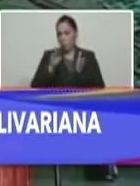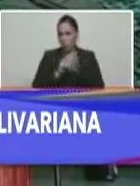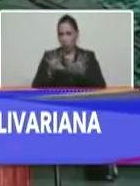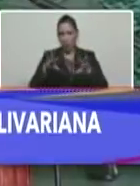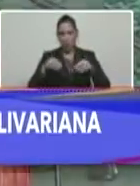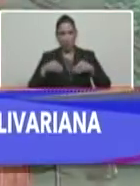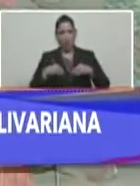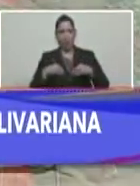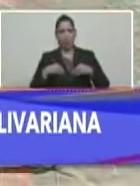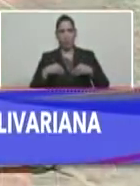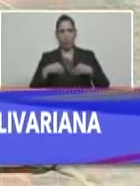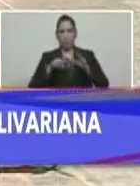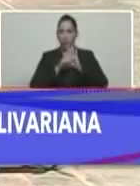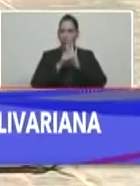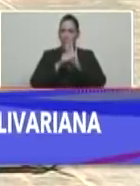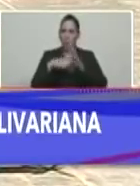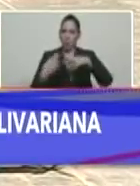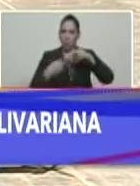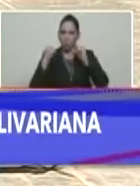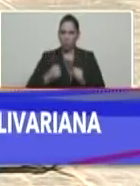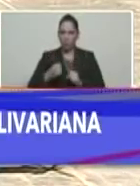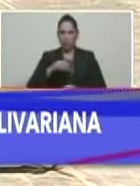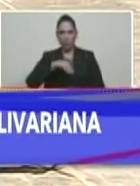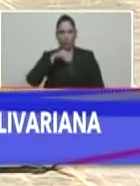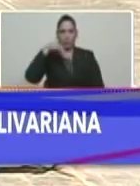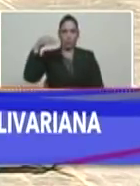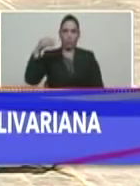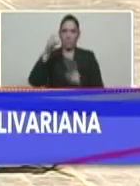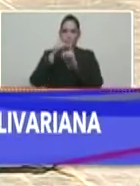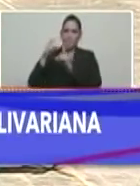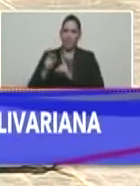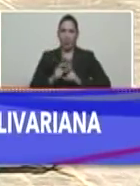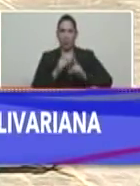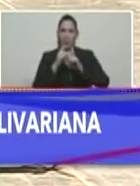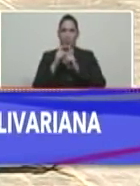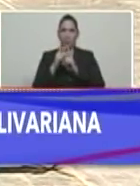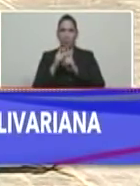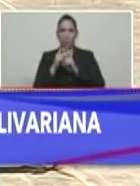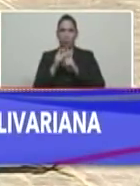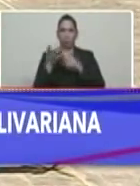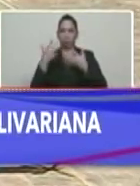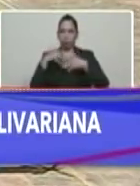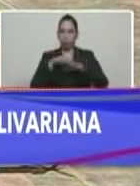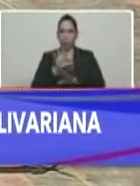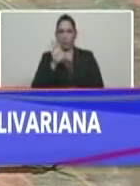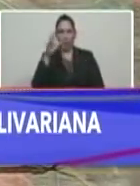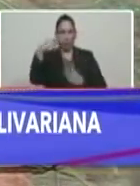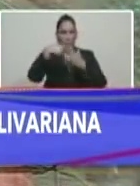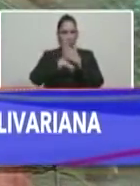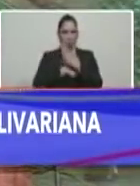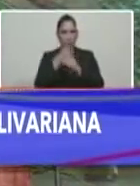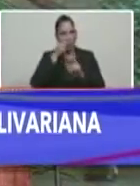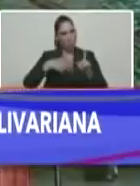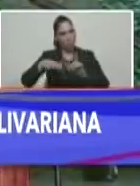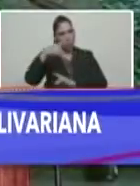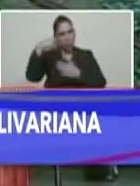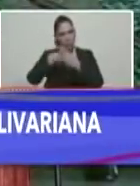dedico siempre mis palabras y mi inspiración, que es la imperación de la patria profunda del pueblo